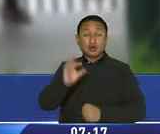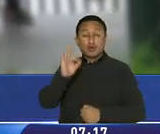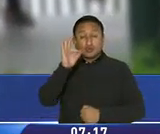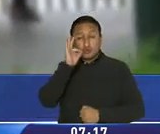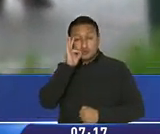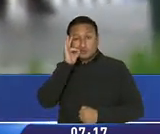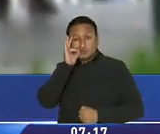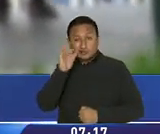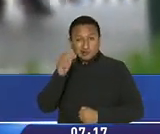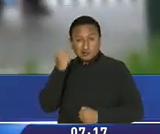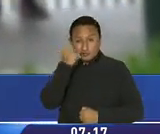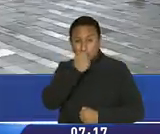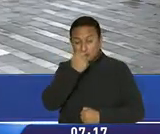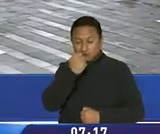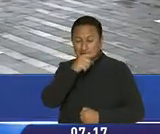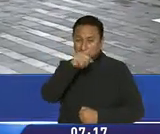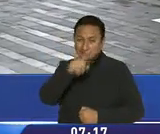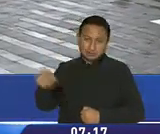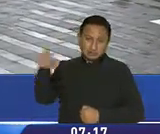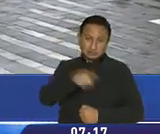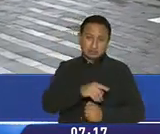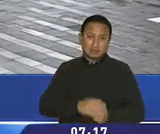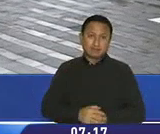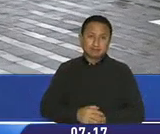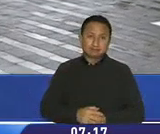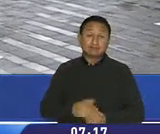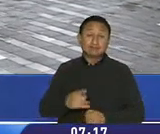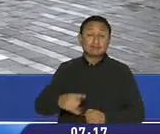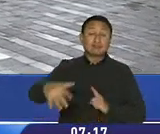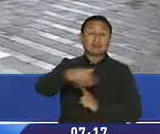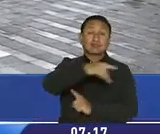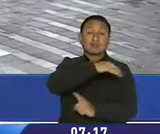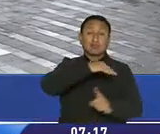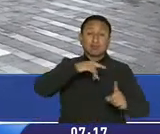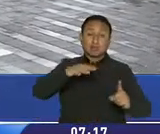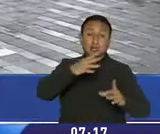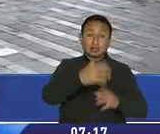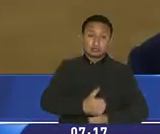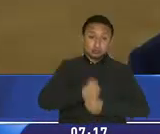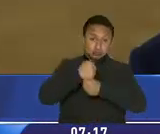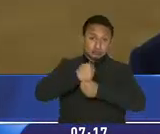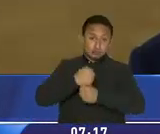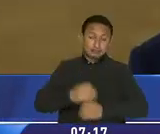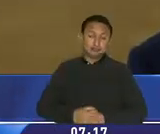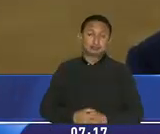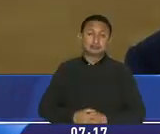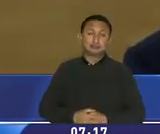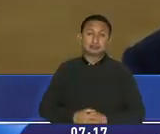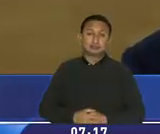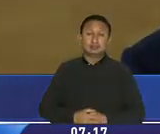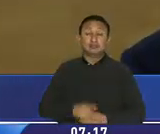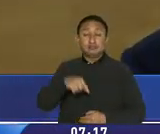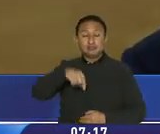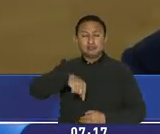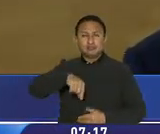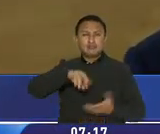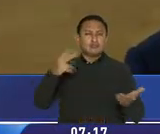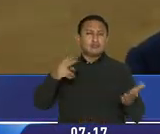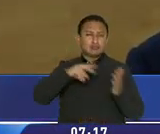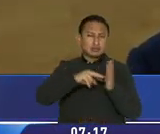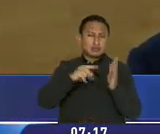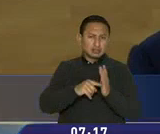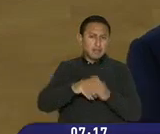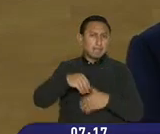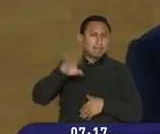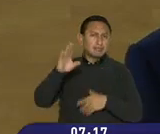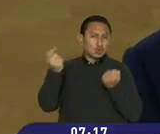sustancias catalogadas sujetas a fiscalización. La recuperación de los parques es una de las metas. Esto significa que va a haber mayor